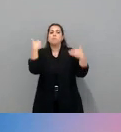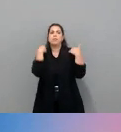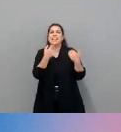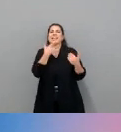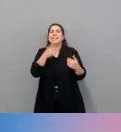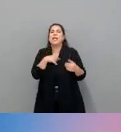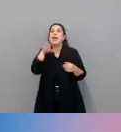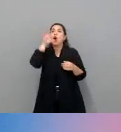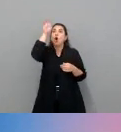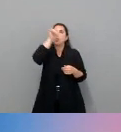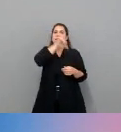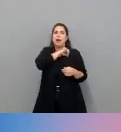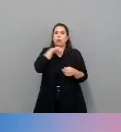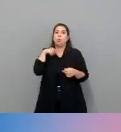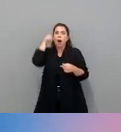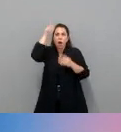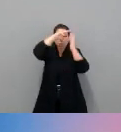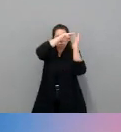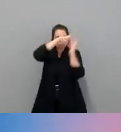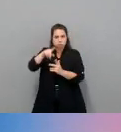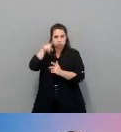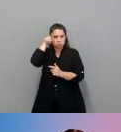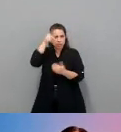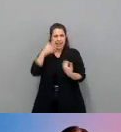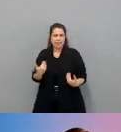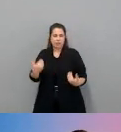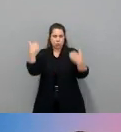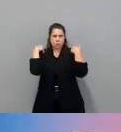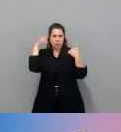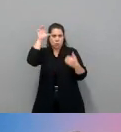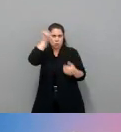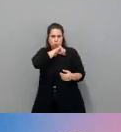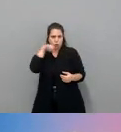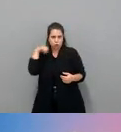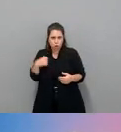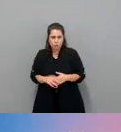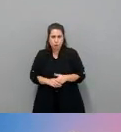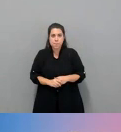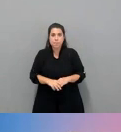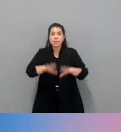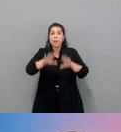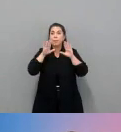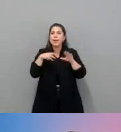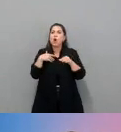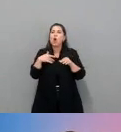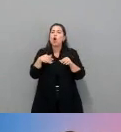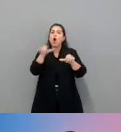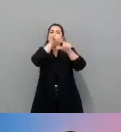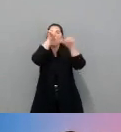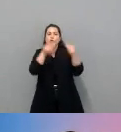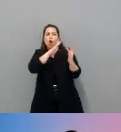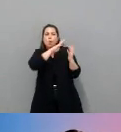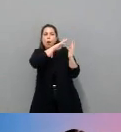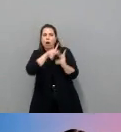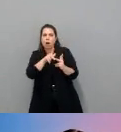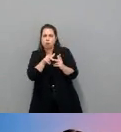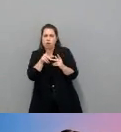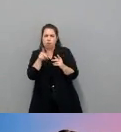y lo calcula en la comunidad autónoma, ¿vale? Pero la forma de calcularlo es la misma para todo el